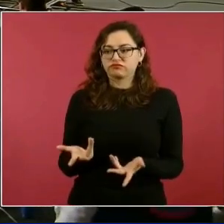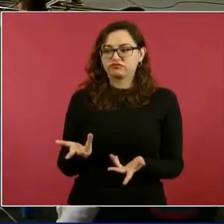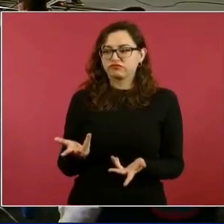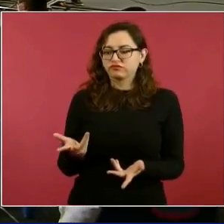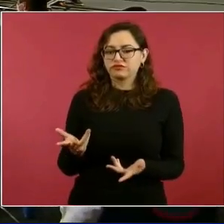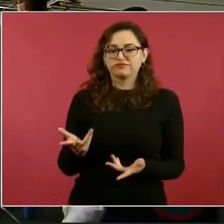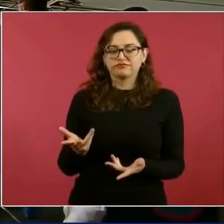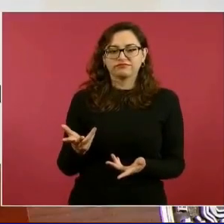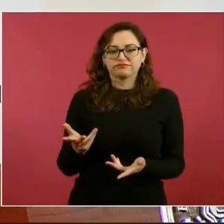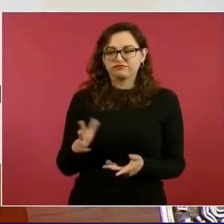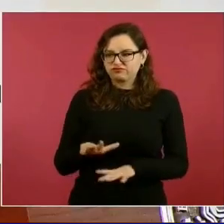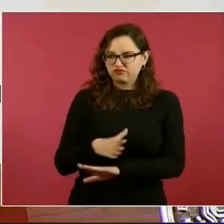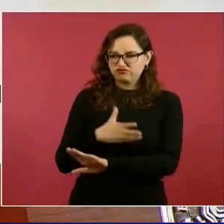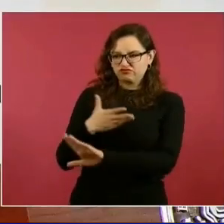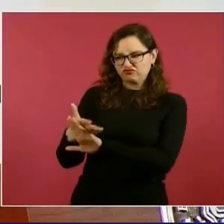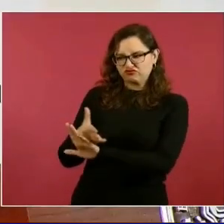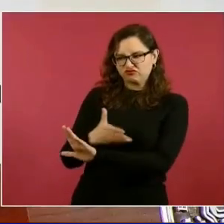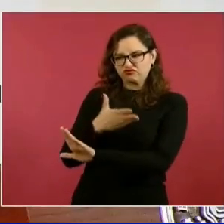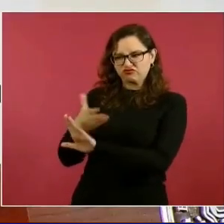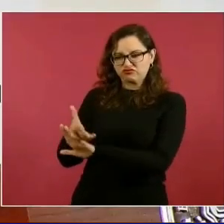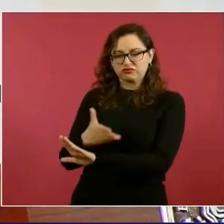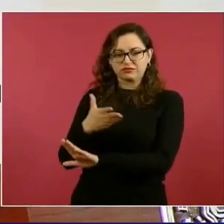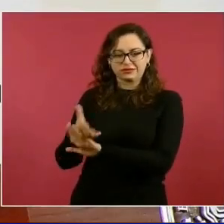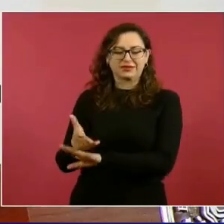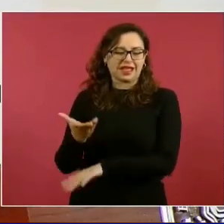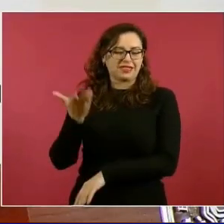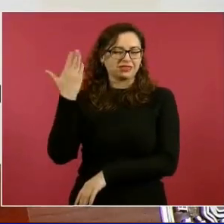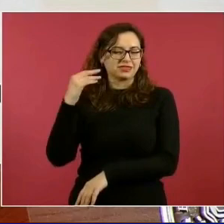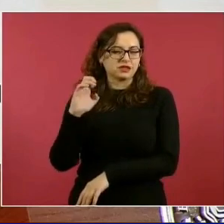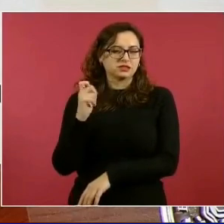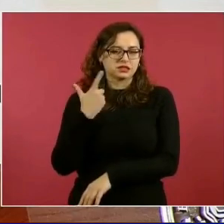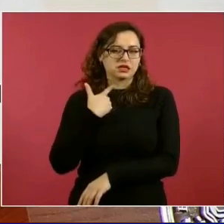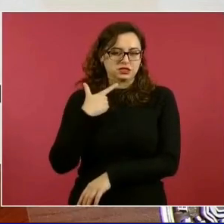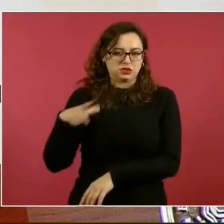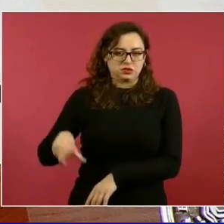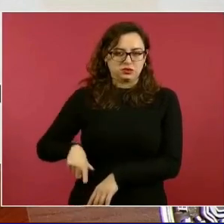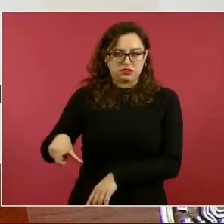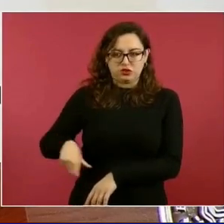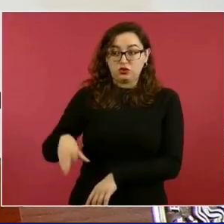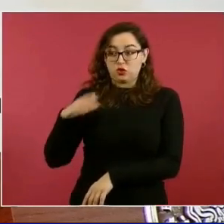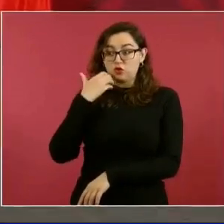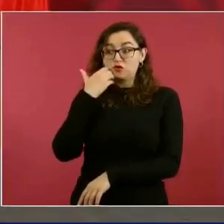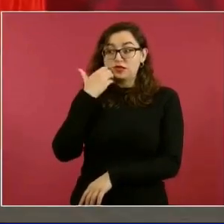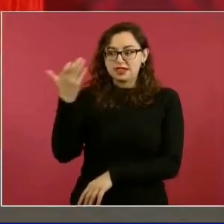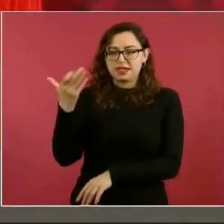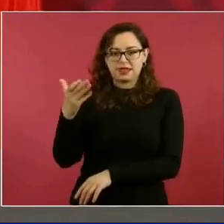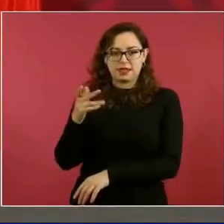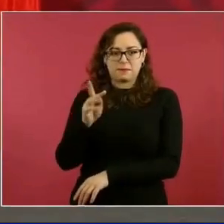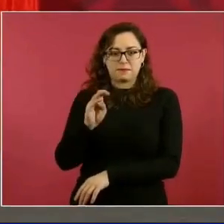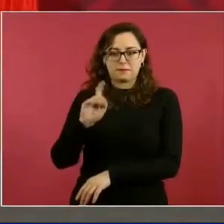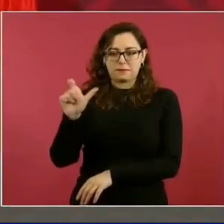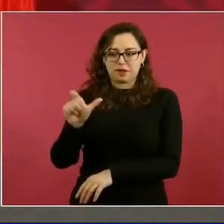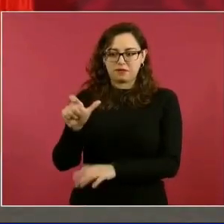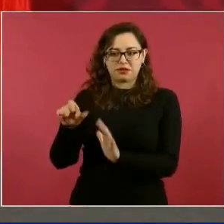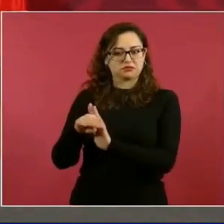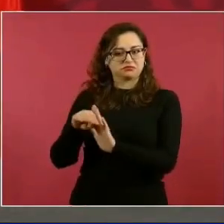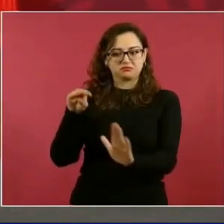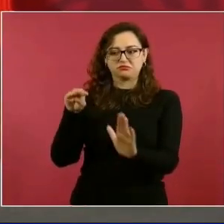desaparecer a Pemex y a la Comisión Federal de Electricidad. Entonces, darle la preferencia